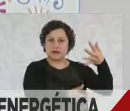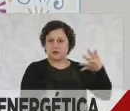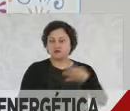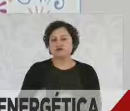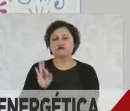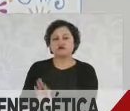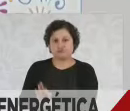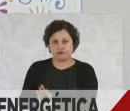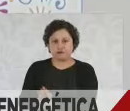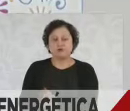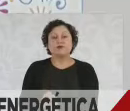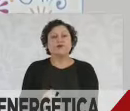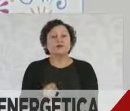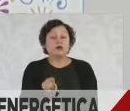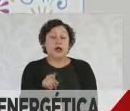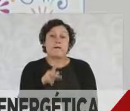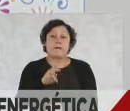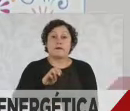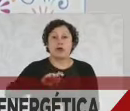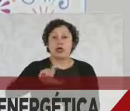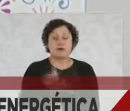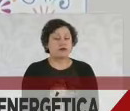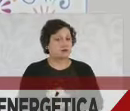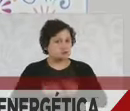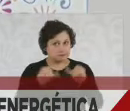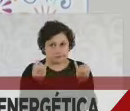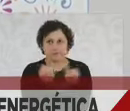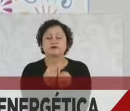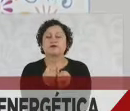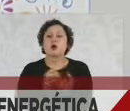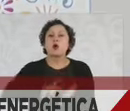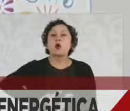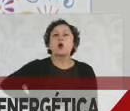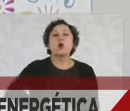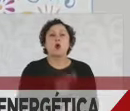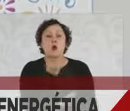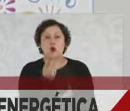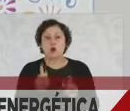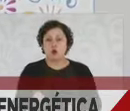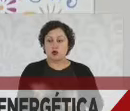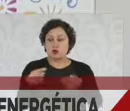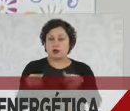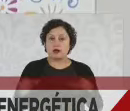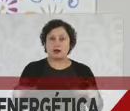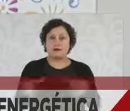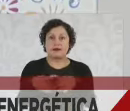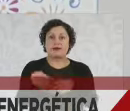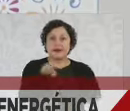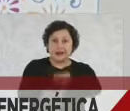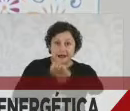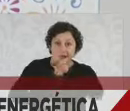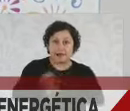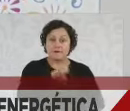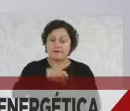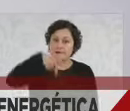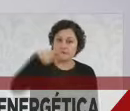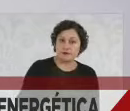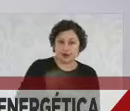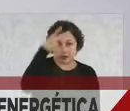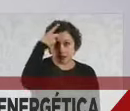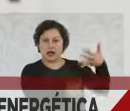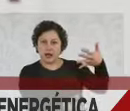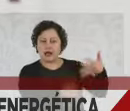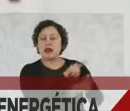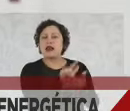el caso de Pemex, también, que entra nuevamente a ser empresa pública, organismo